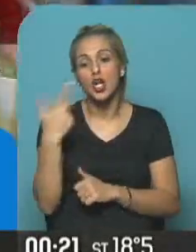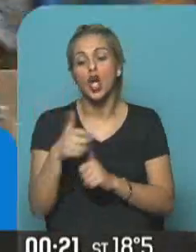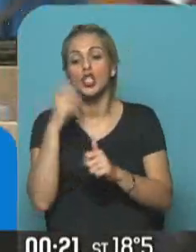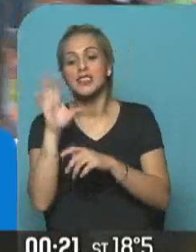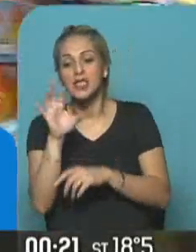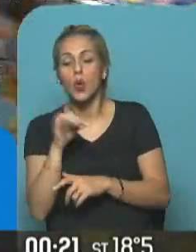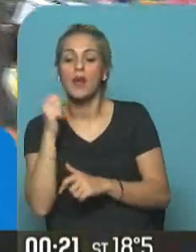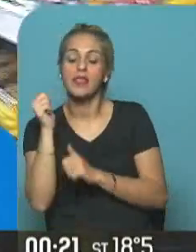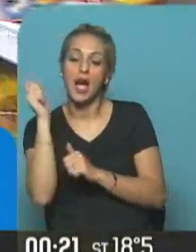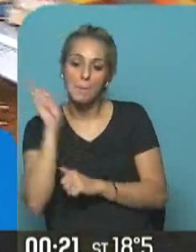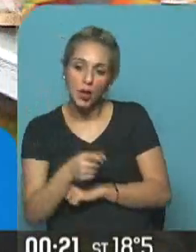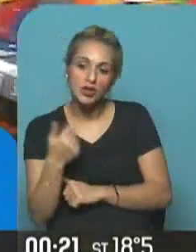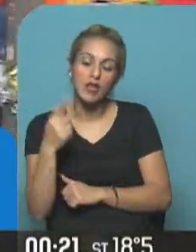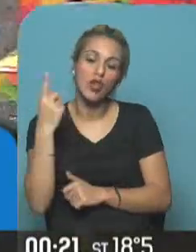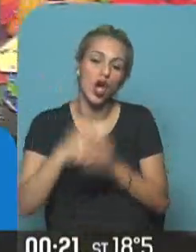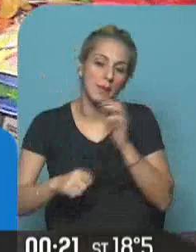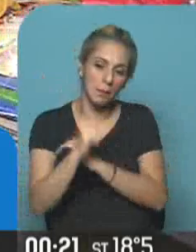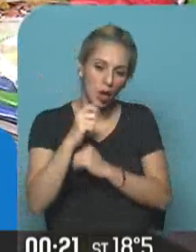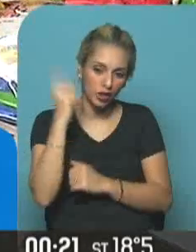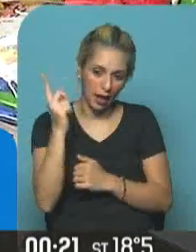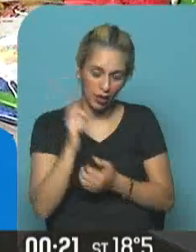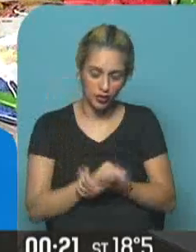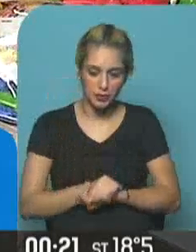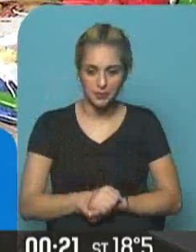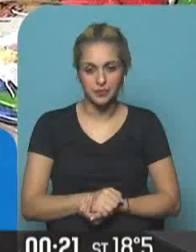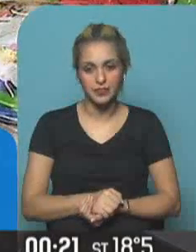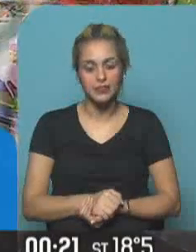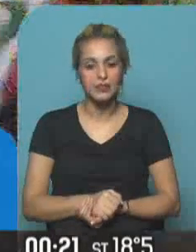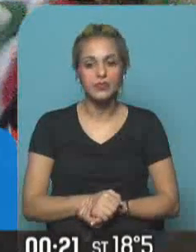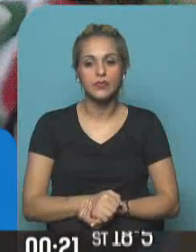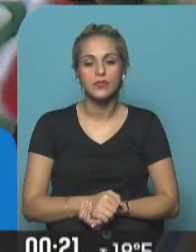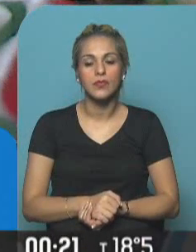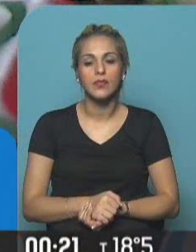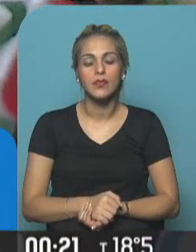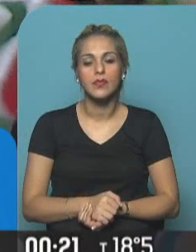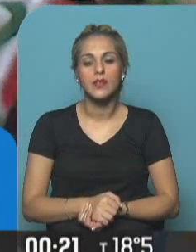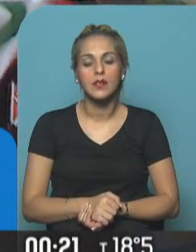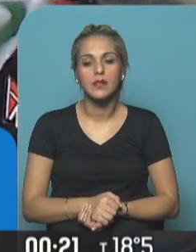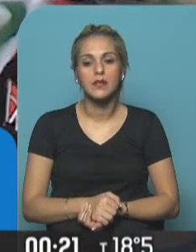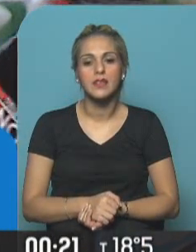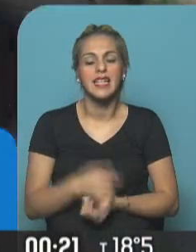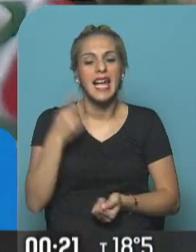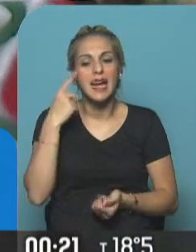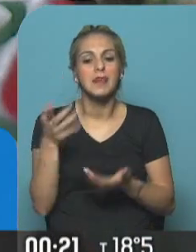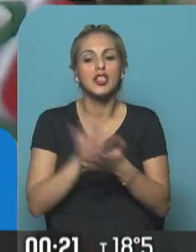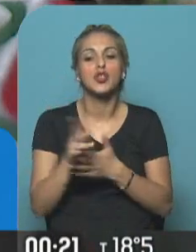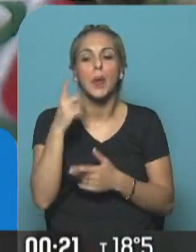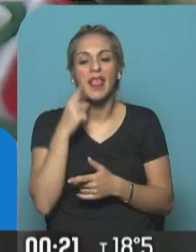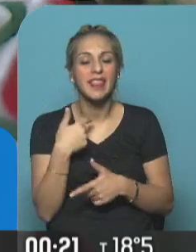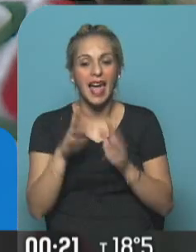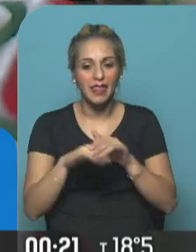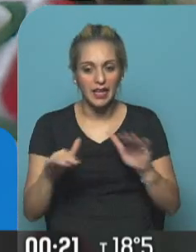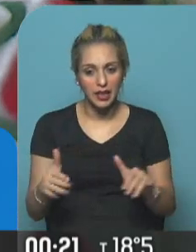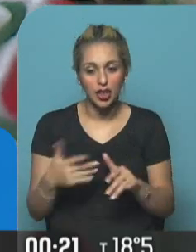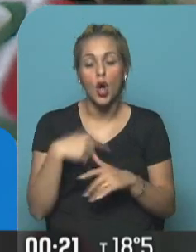50% son importados. ¿En qué se basan ustedes para poder llevar a cabo esto que piensan respecto al Día del Niño? Bueno, el